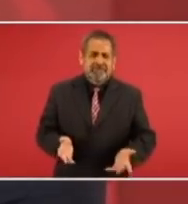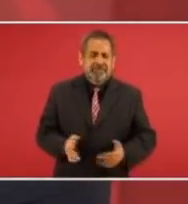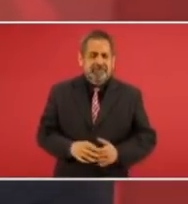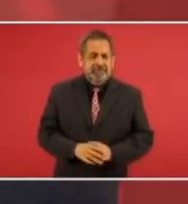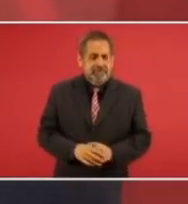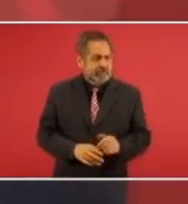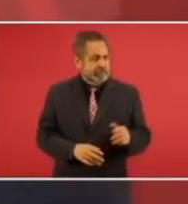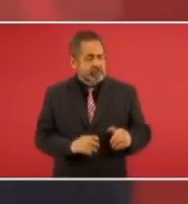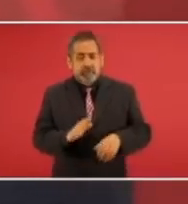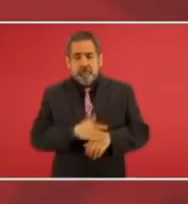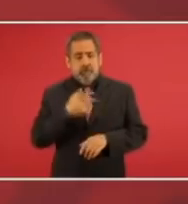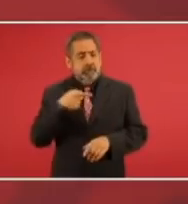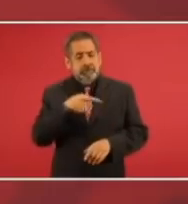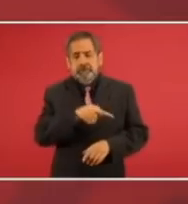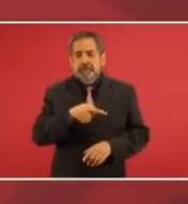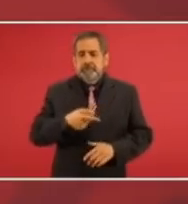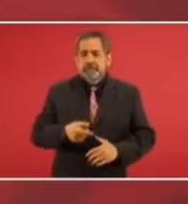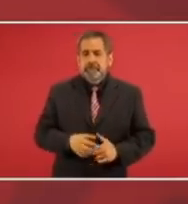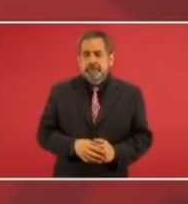porque